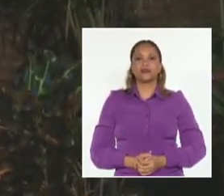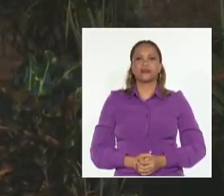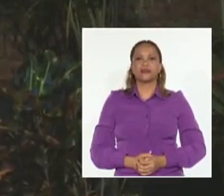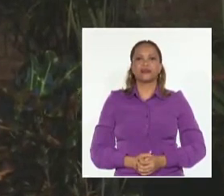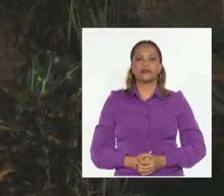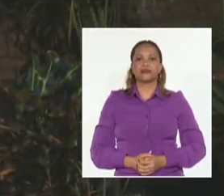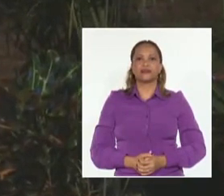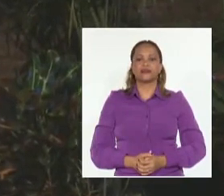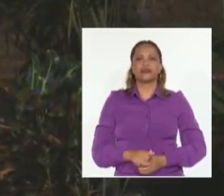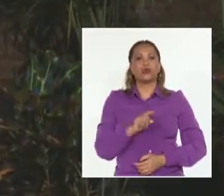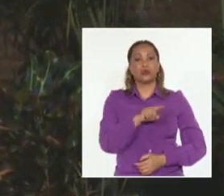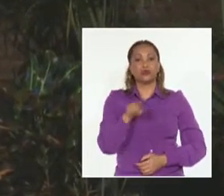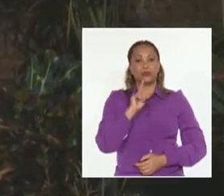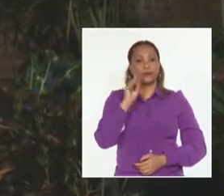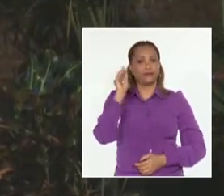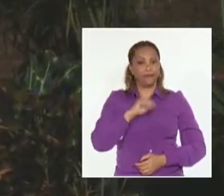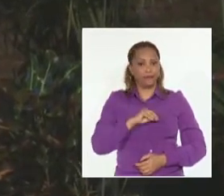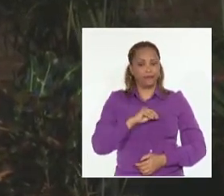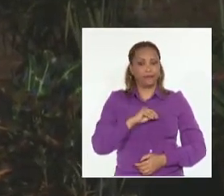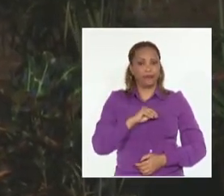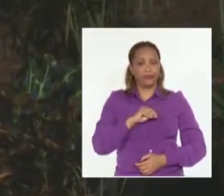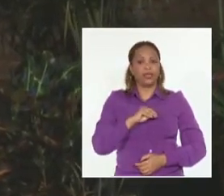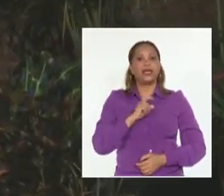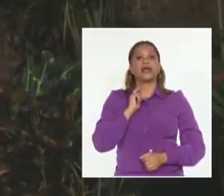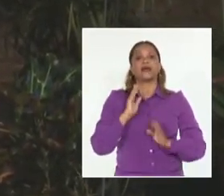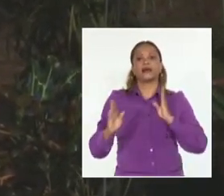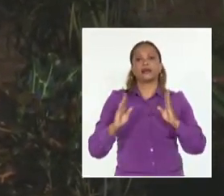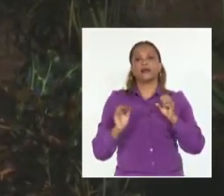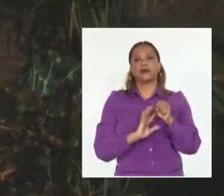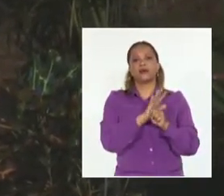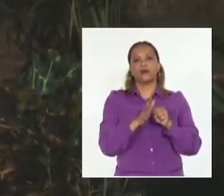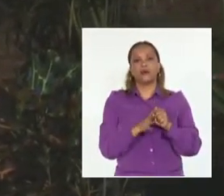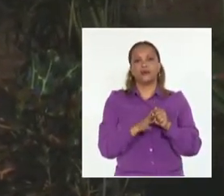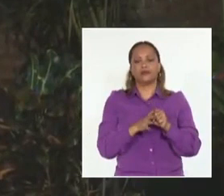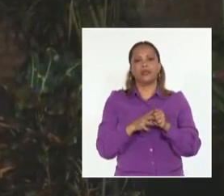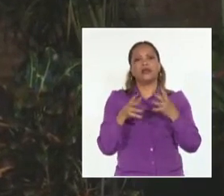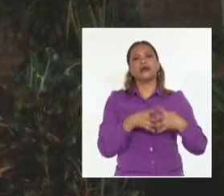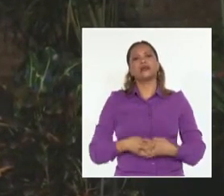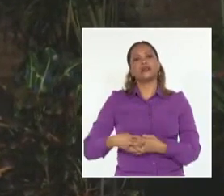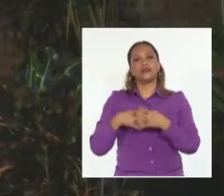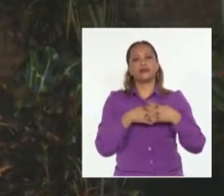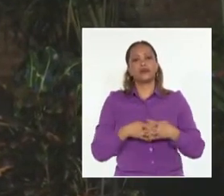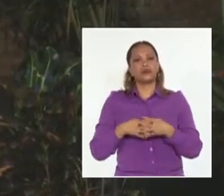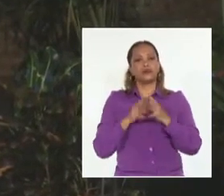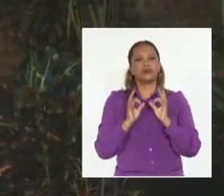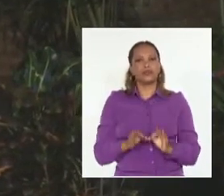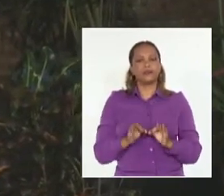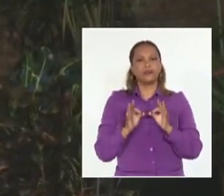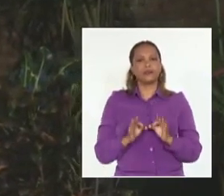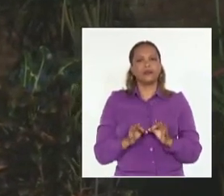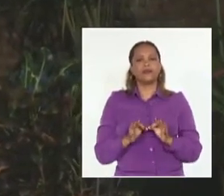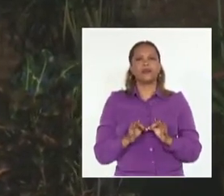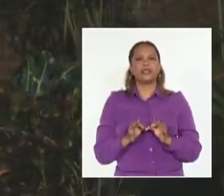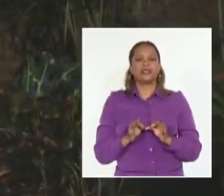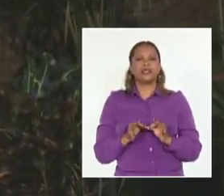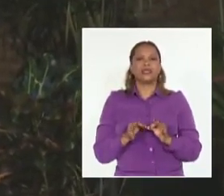Como ustedes conocen, durante la COVID-19 el gobierno de Estados Unidos se comportó de